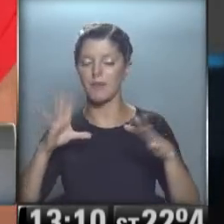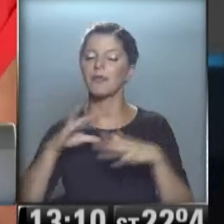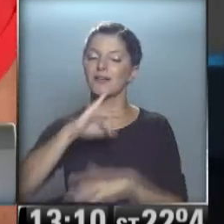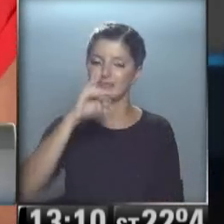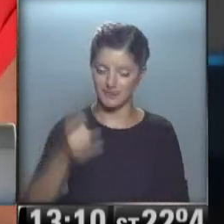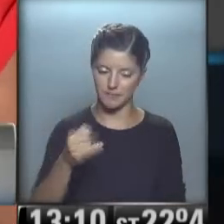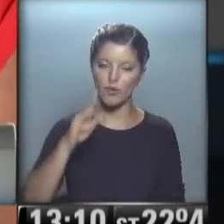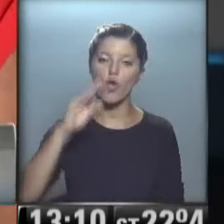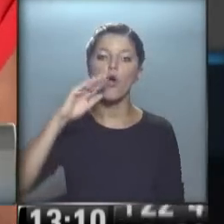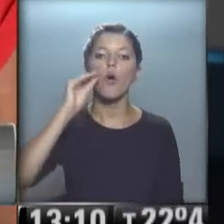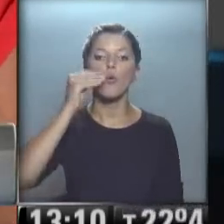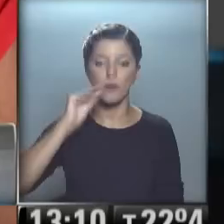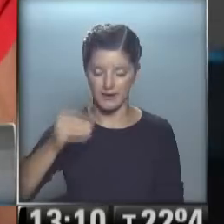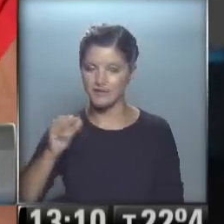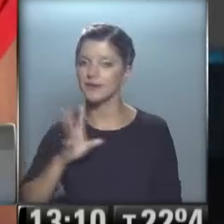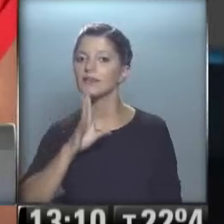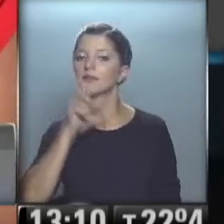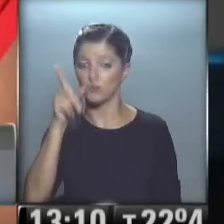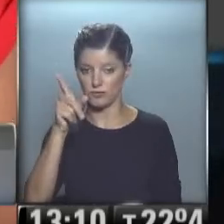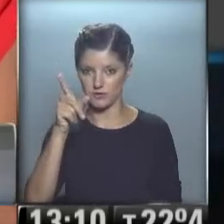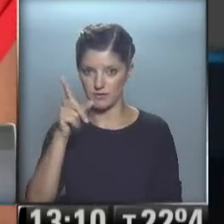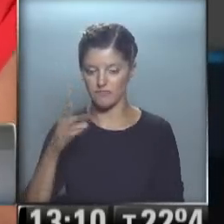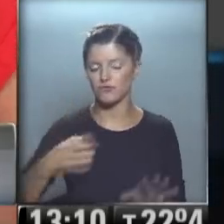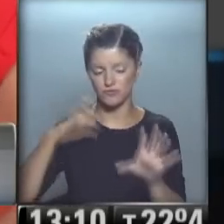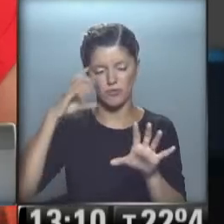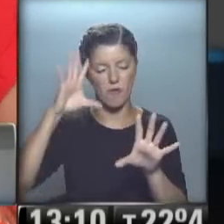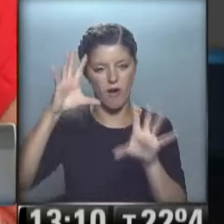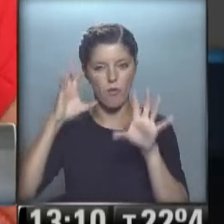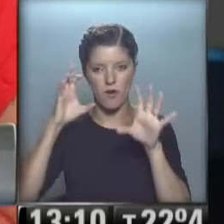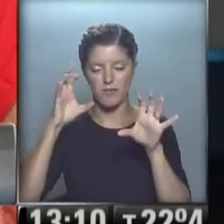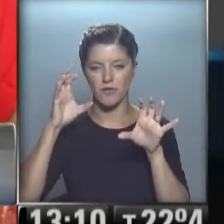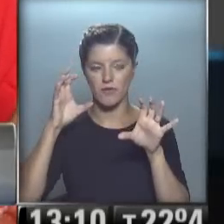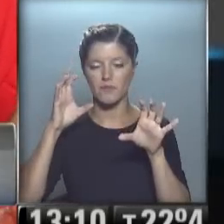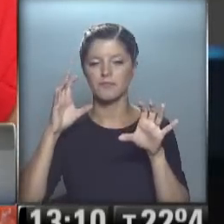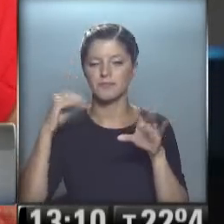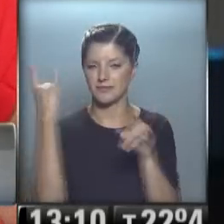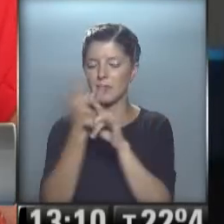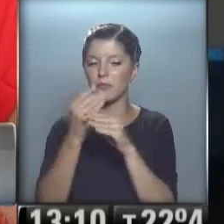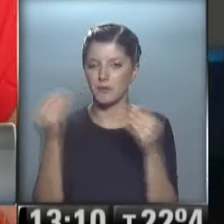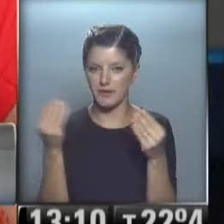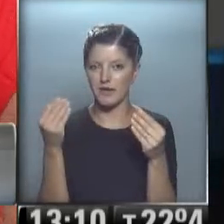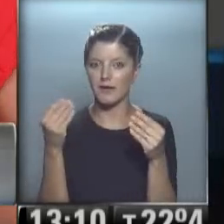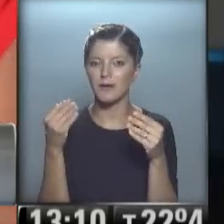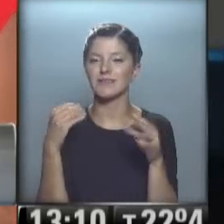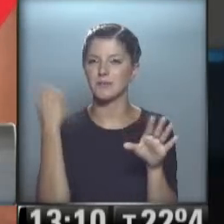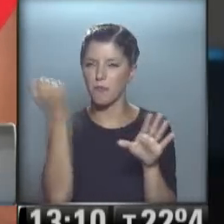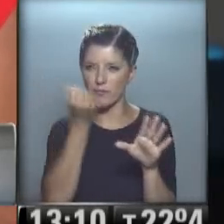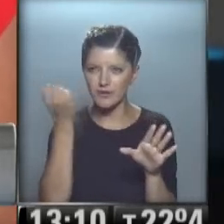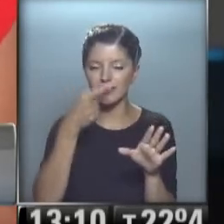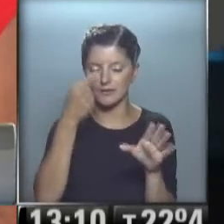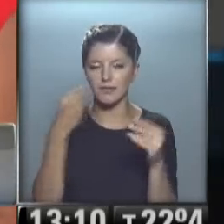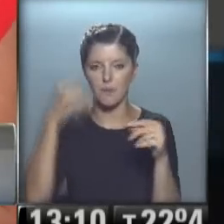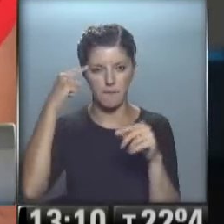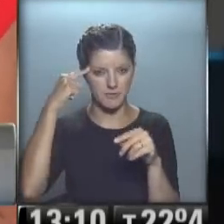Ucrania y Rusia siempre, yo me hace acordar, hago una analogía, para un poco forzada, pero es interesante para pensar, es